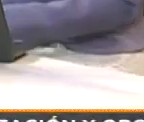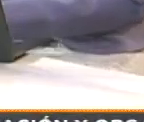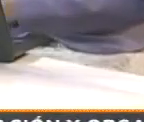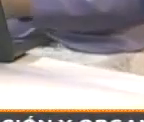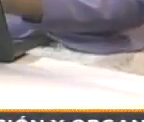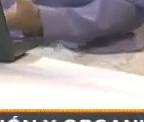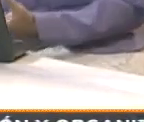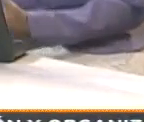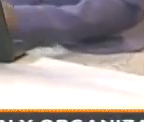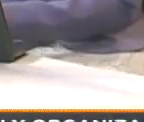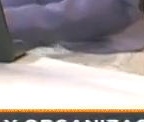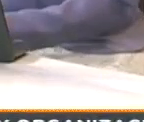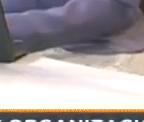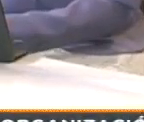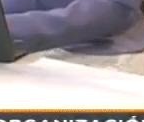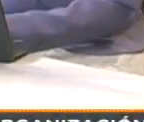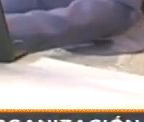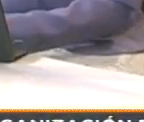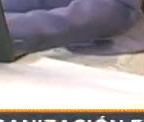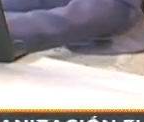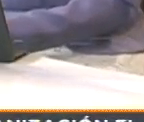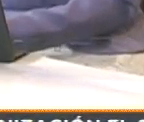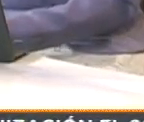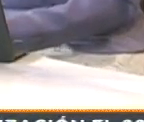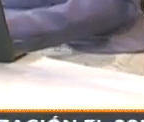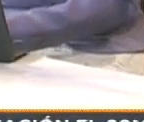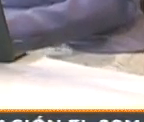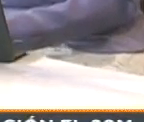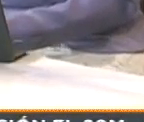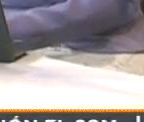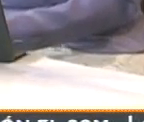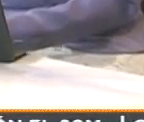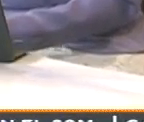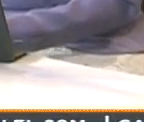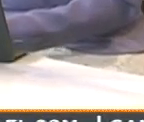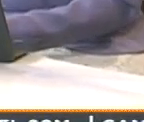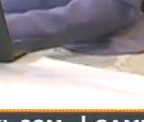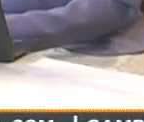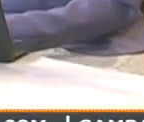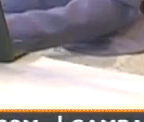presidente candidato del frente amplio de la patria nicolás maduro al pueblo de acarigua donde